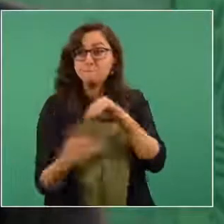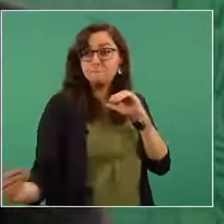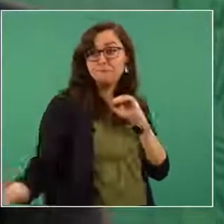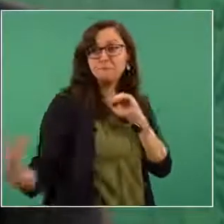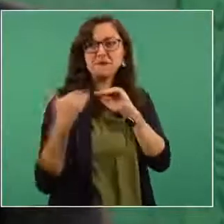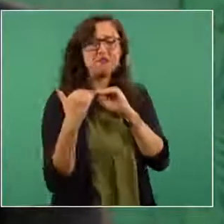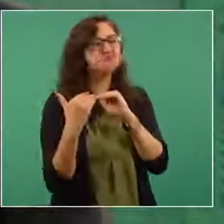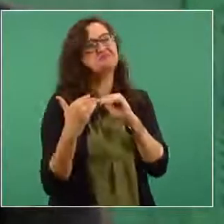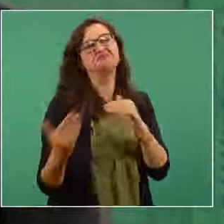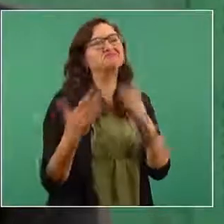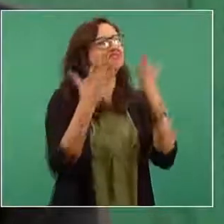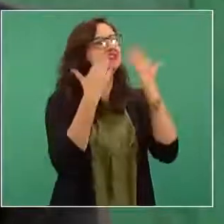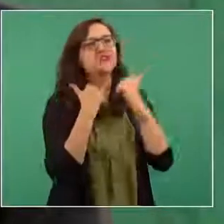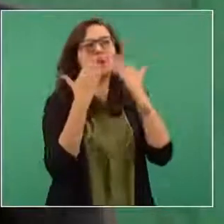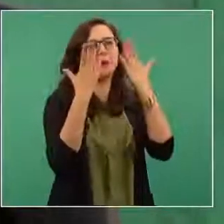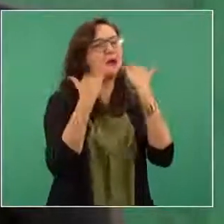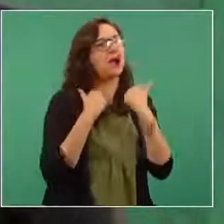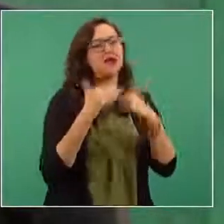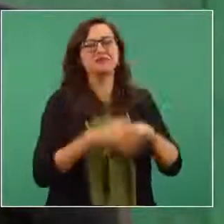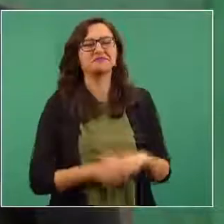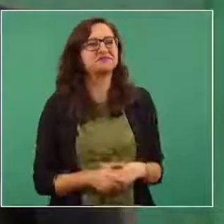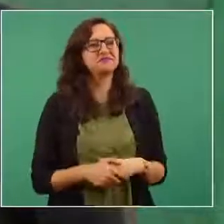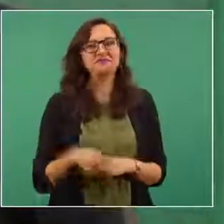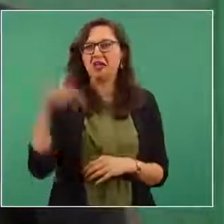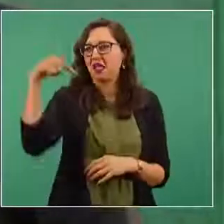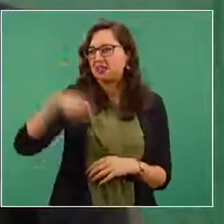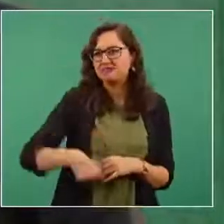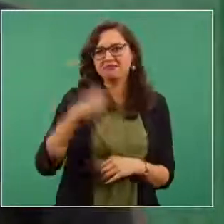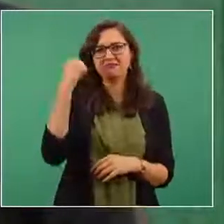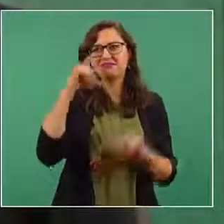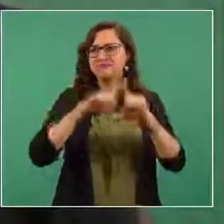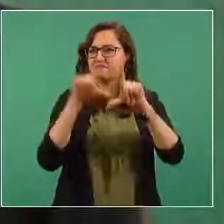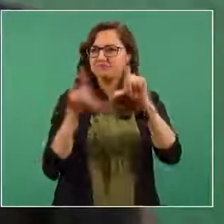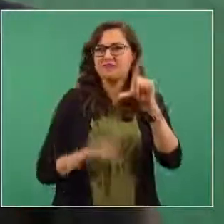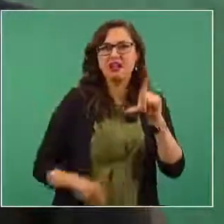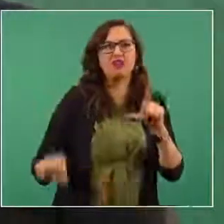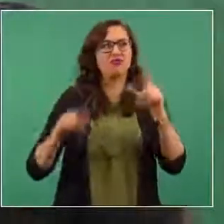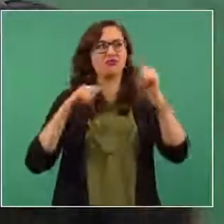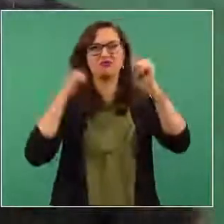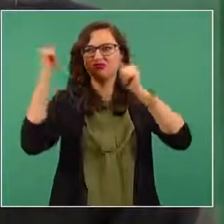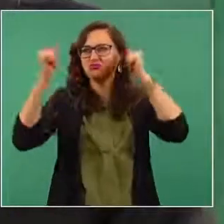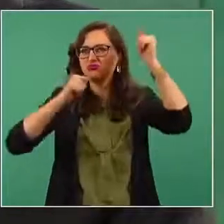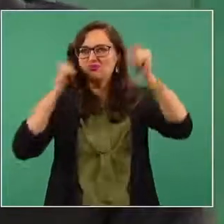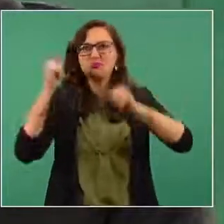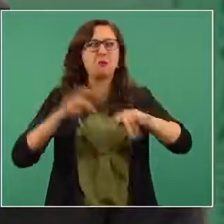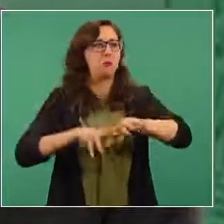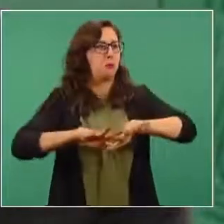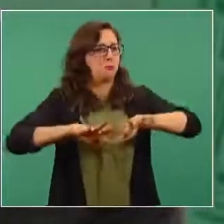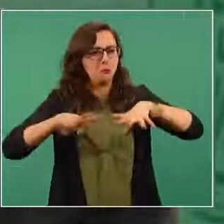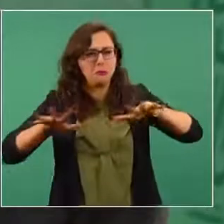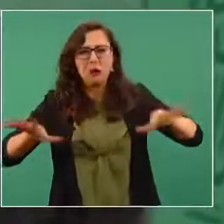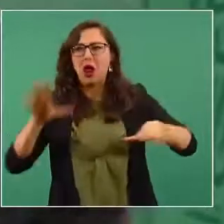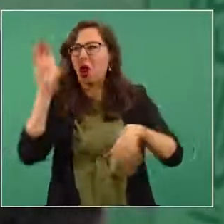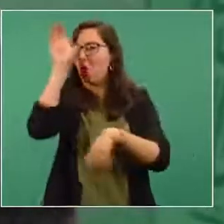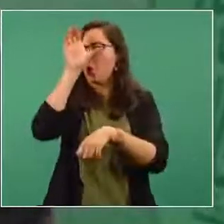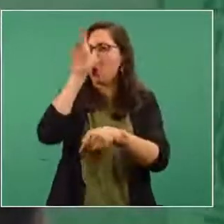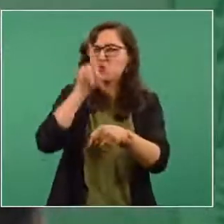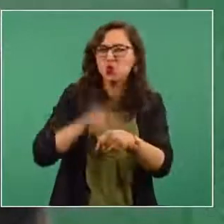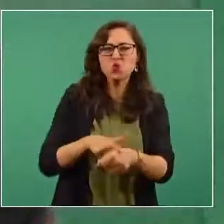hablando de turismo, de las playas, de la riqueza